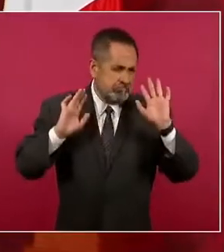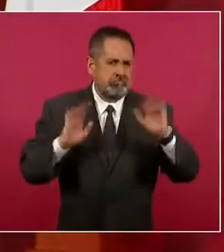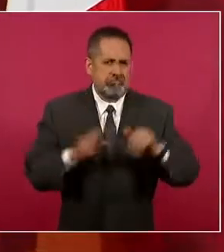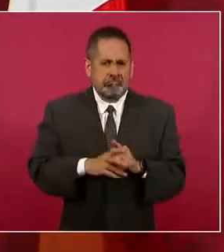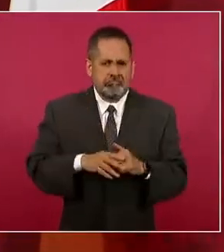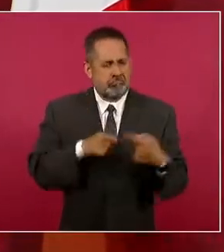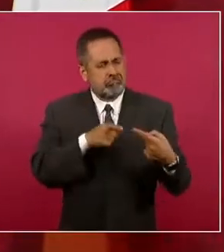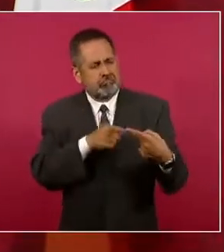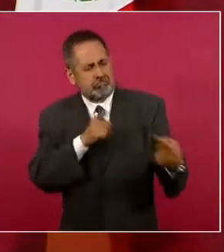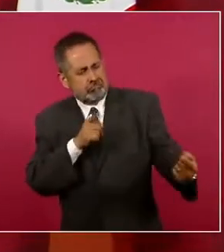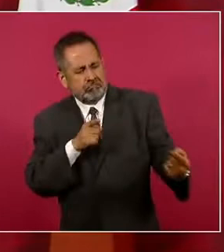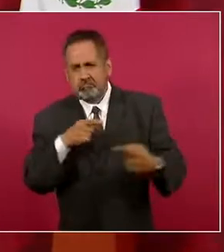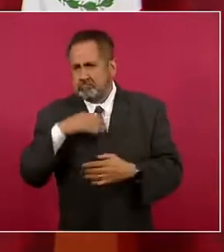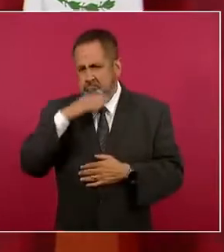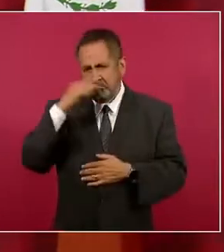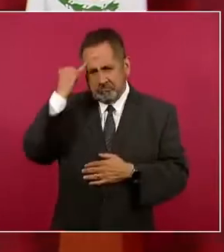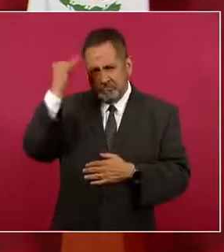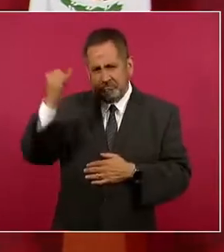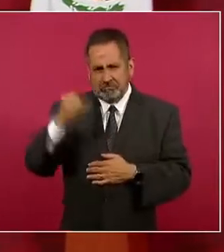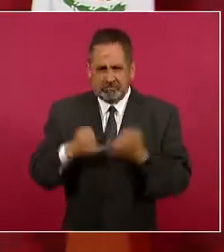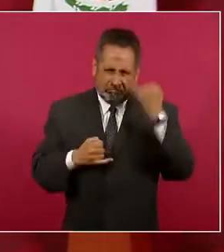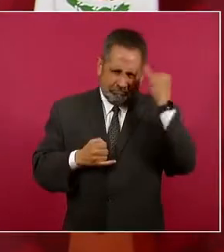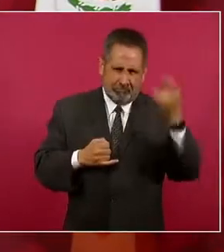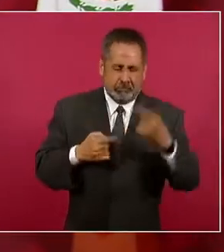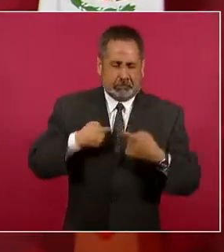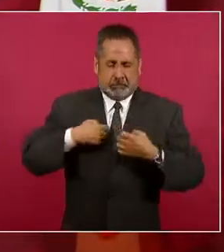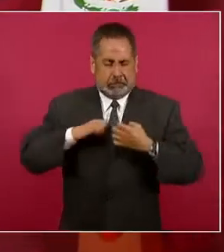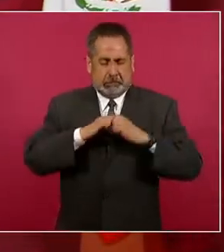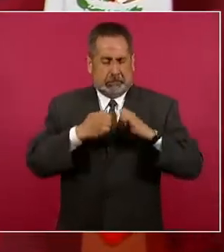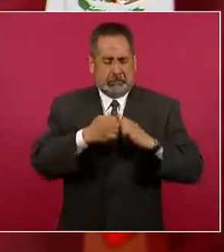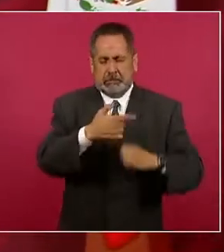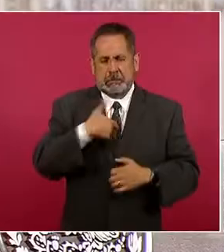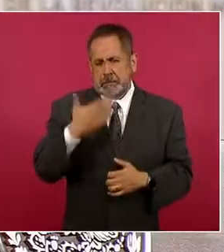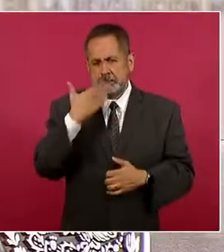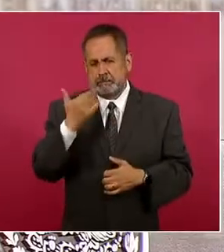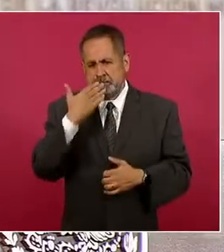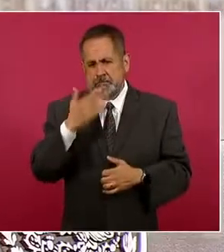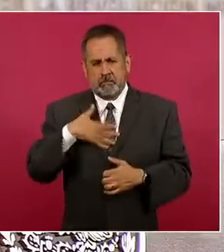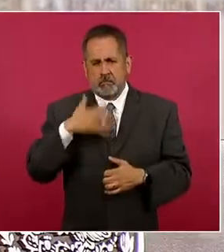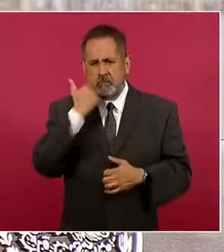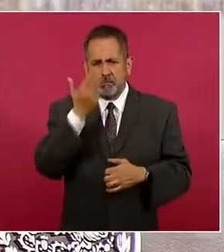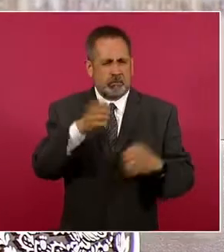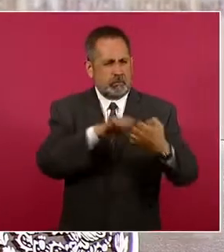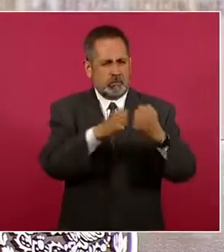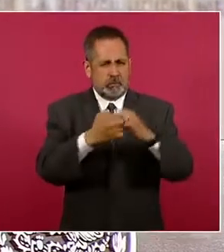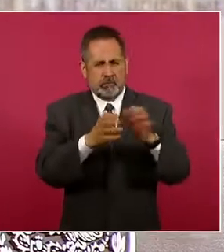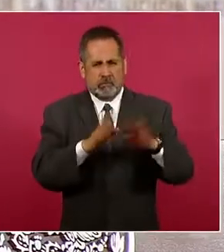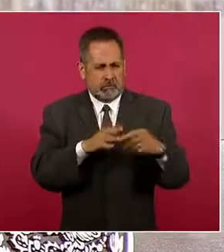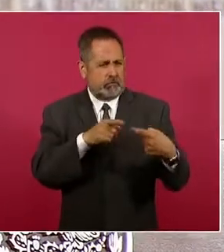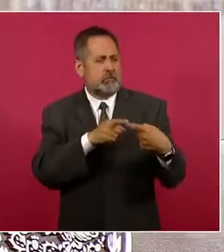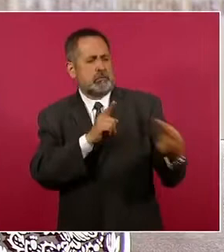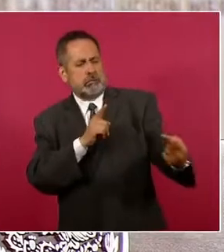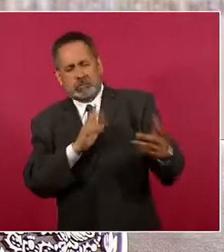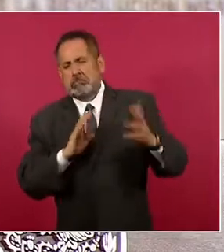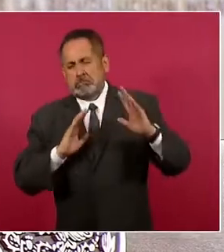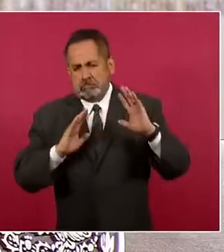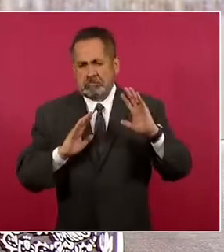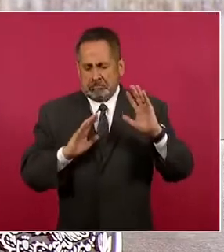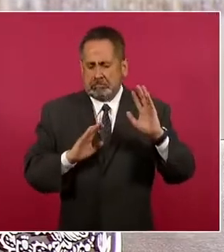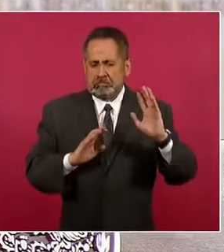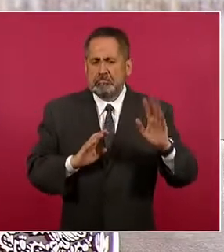Ser adversarios. Yo ni siquiera hablo de enemigos, porque no tengo ni quiero tenerlos. Tengo adversarios.